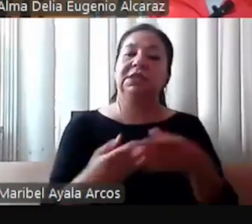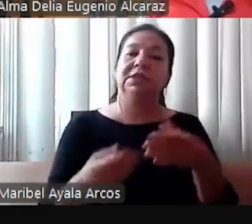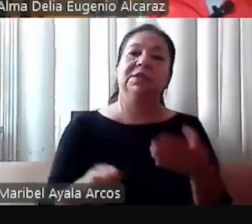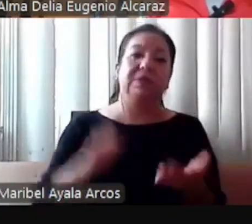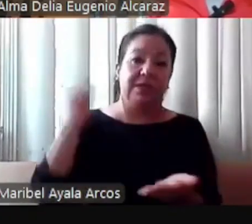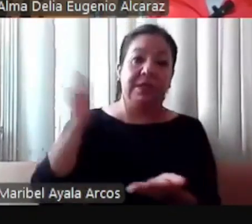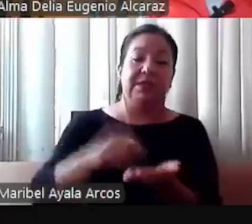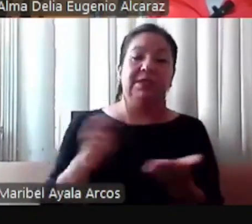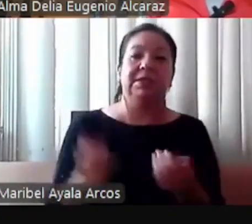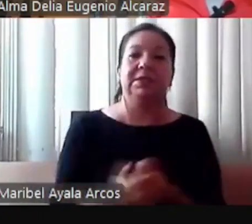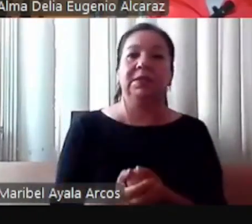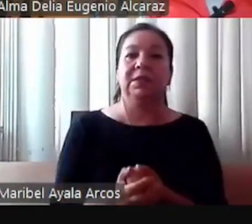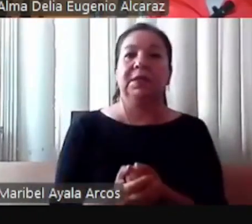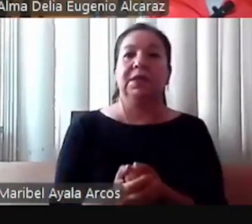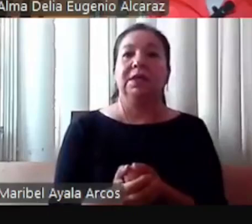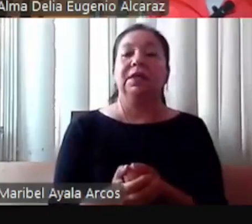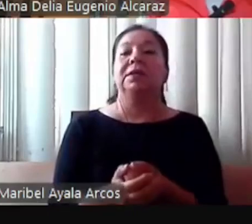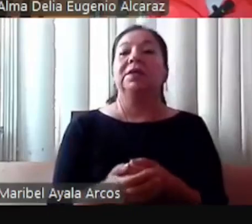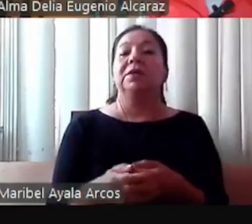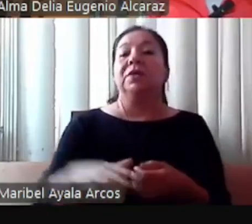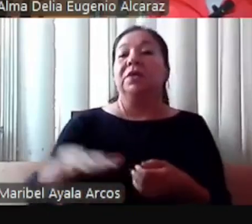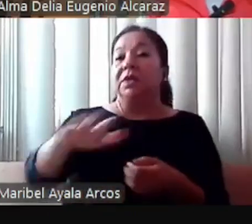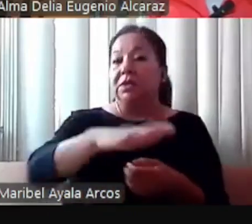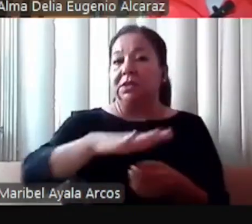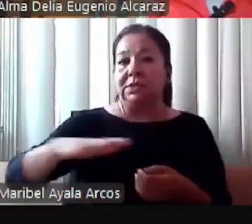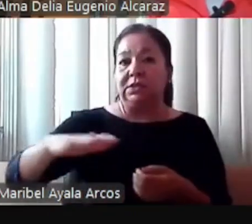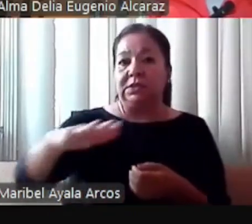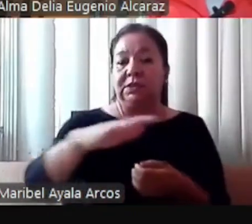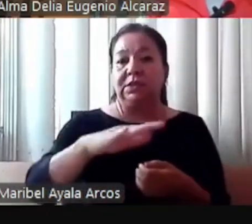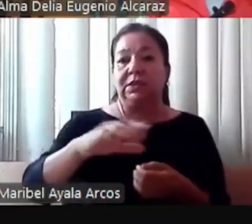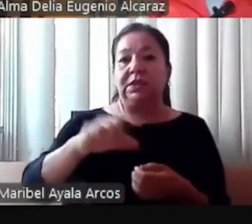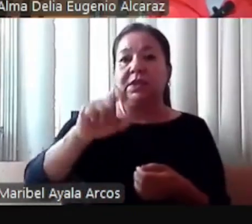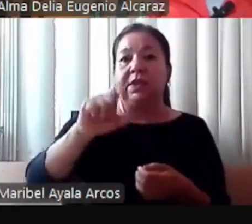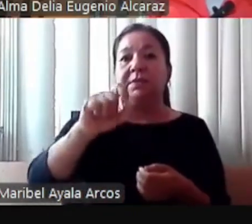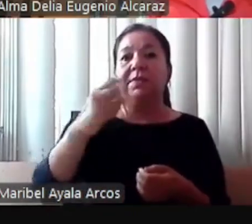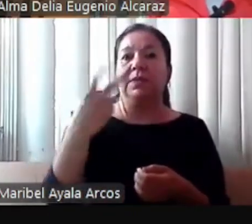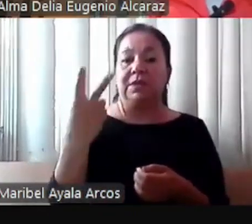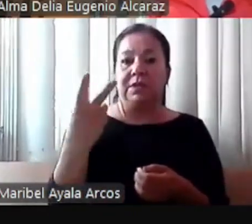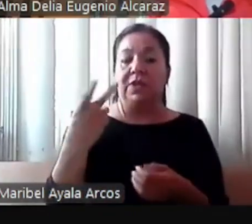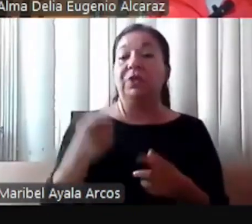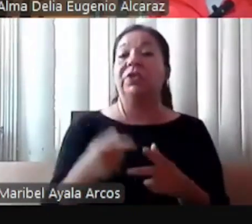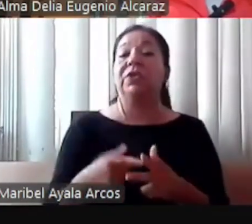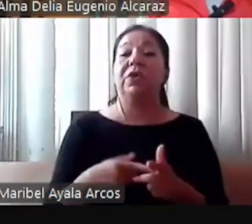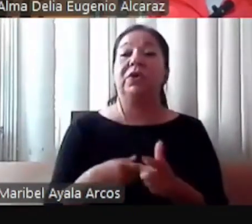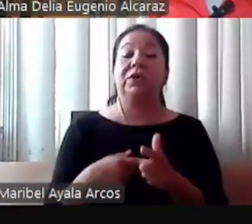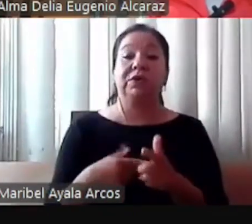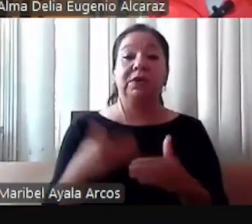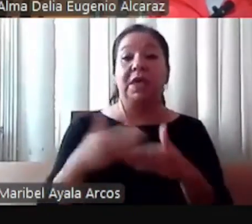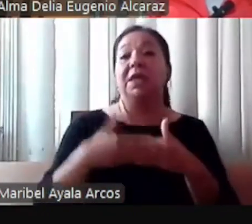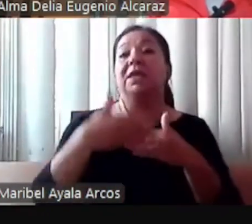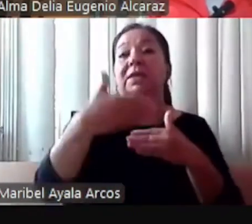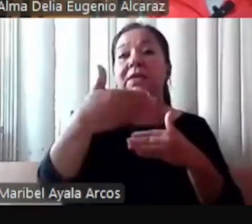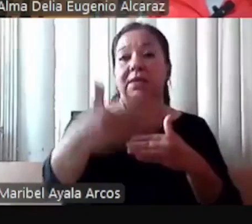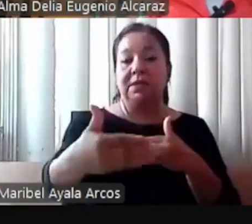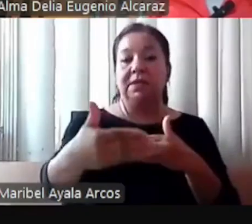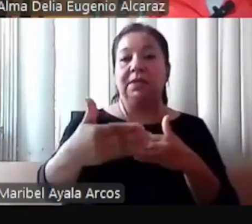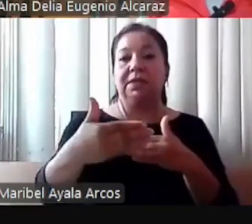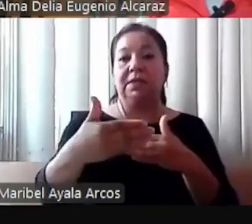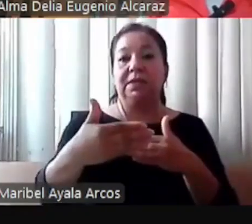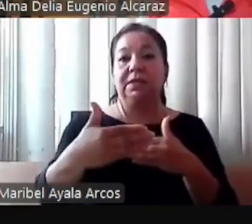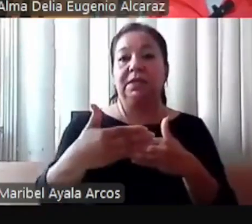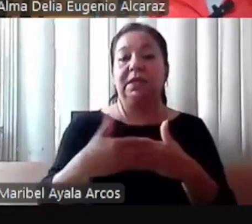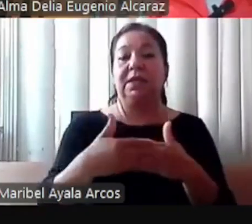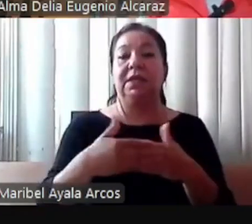Segundo, se conmina el Consejo Distrital Electoral 22 para que en lo sucesivo sean diligentes en el desempeño del